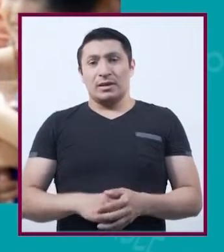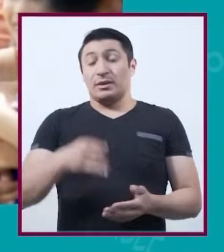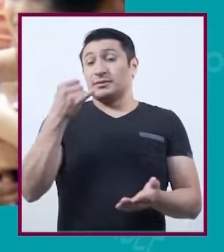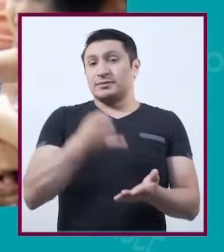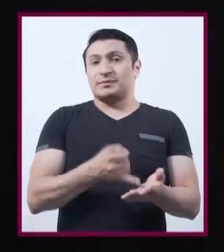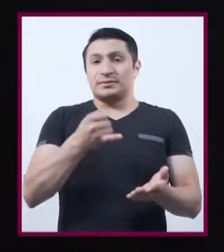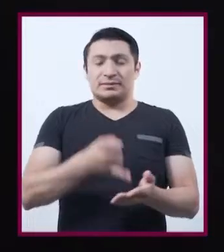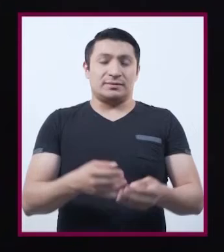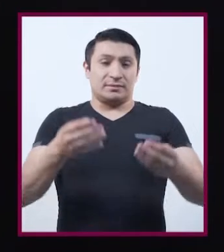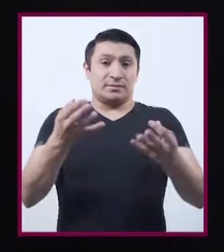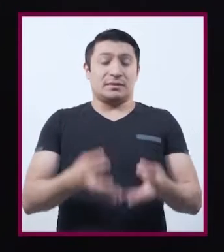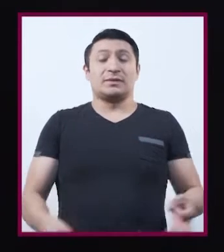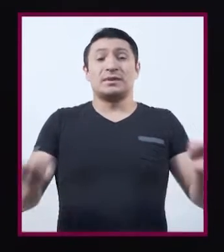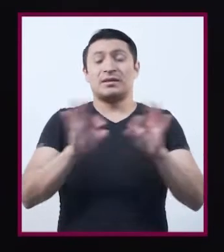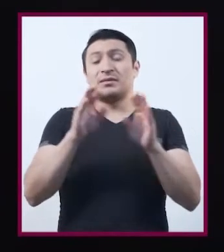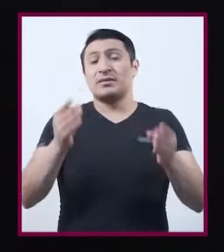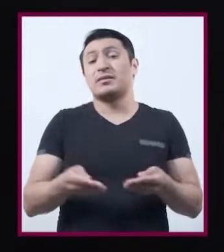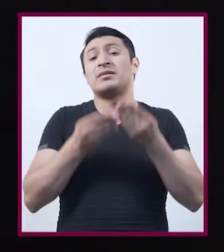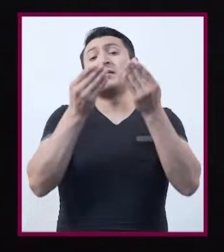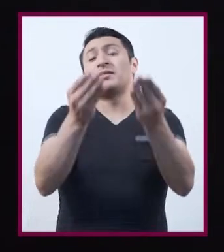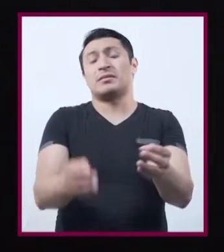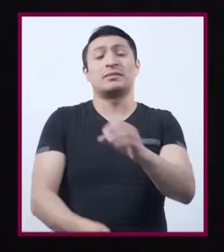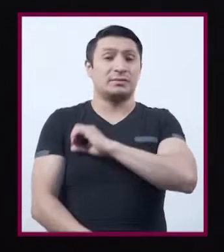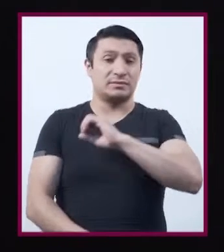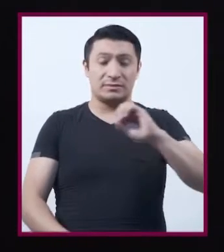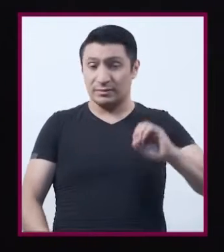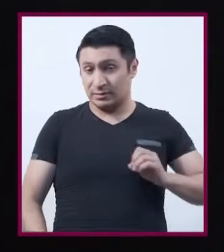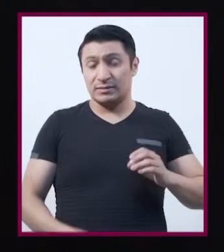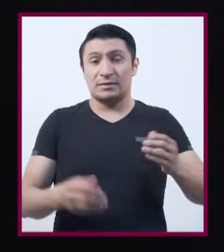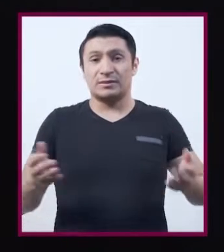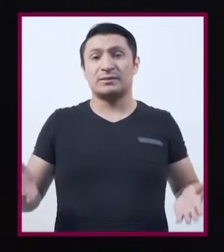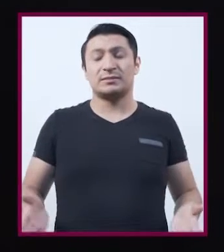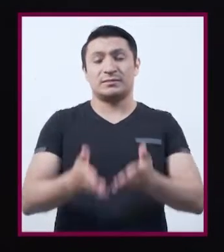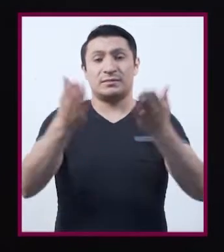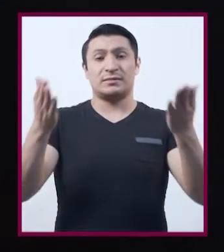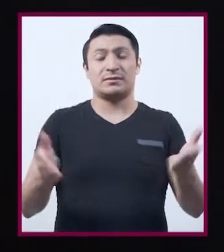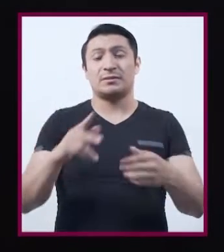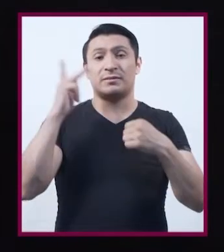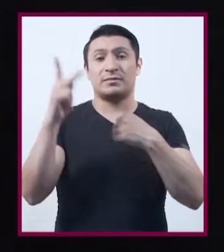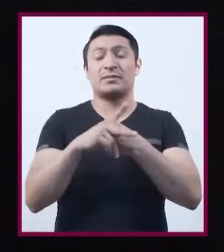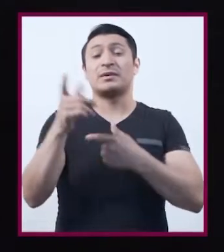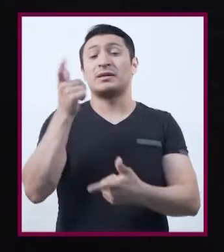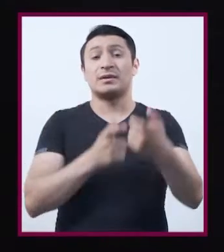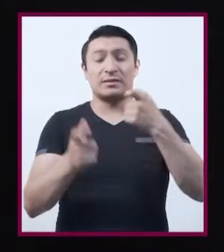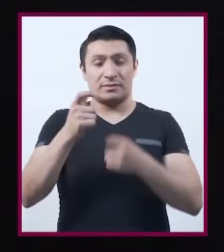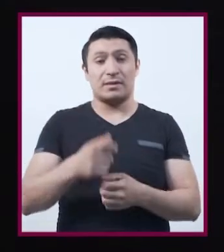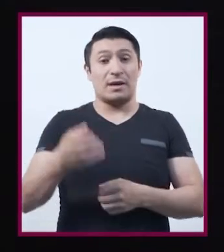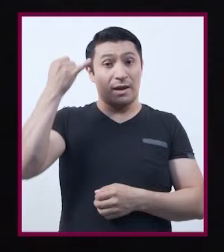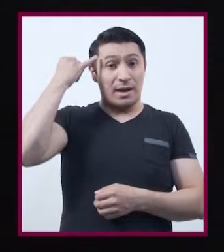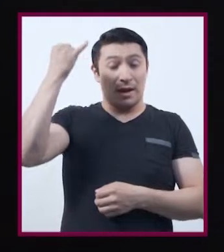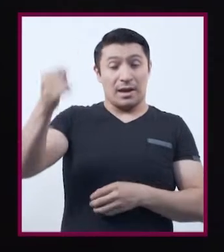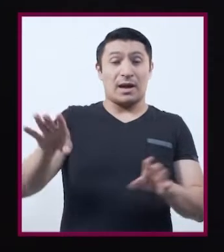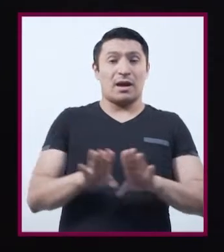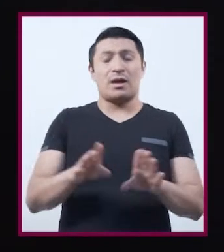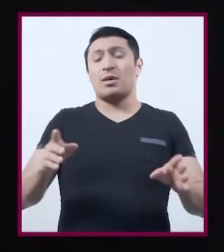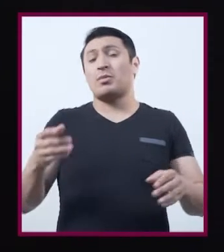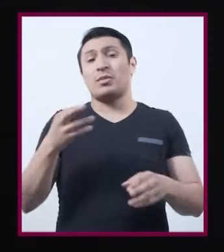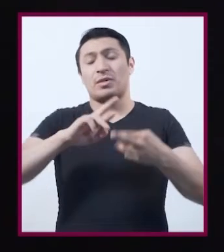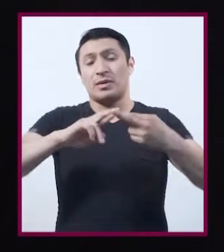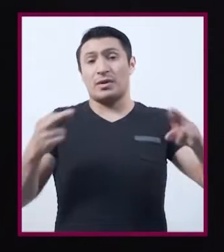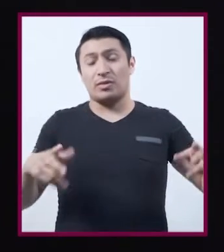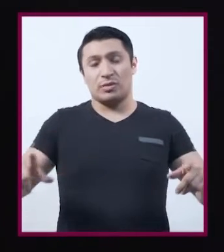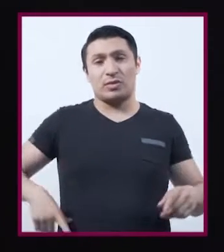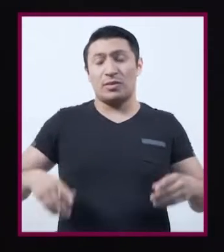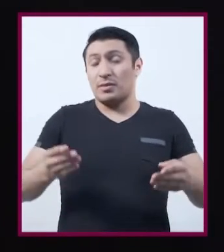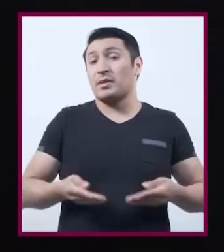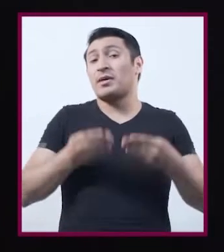y todas. Como acabamos de ver, los impuestos son una contribución de carácter obligatorio que fortalecen la economía del país.